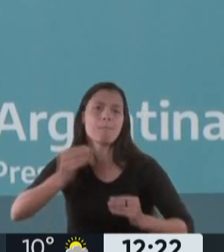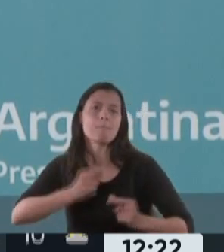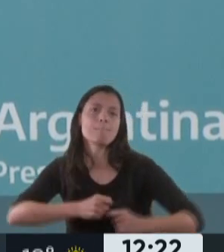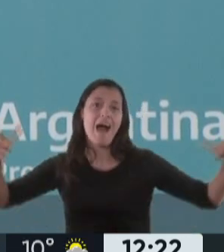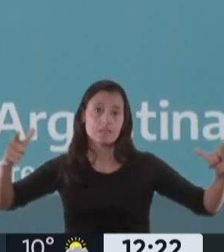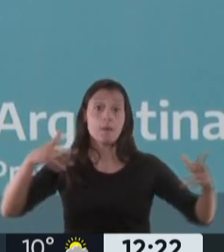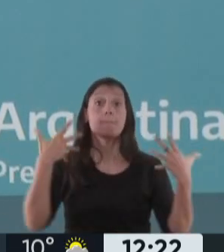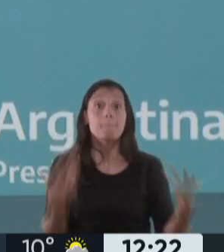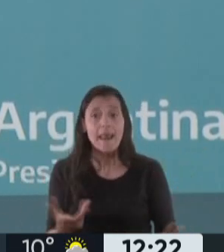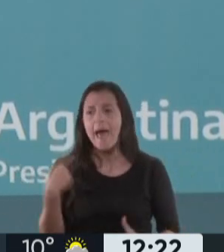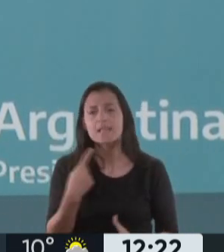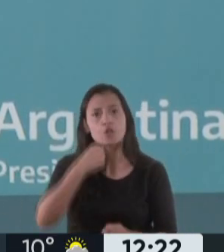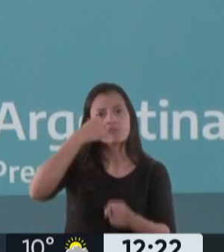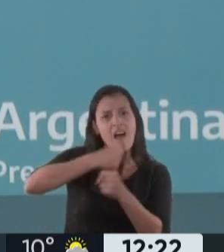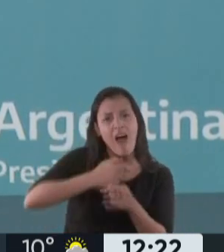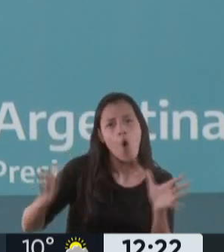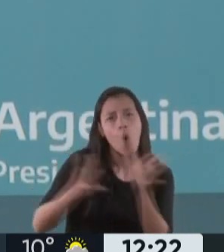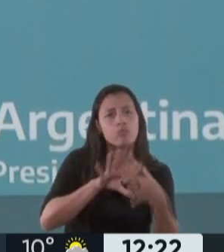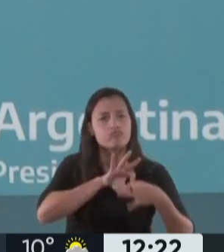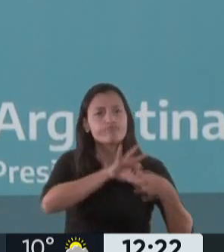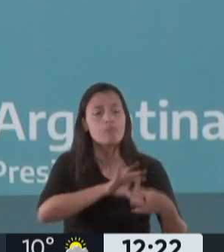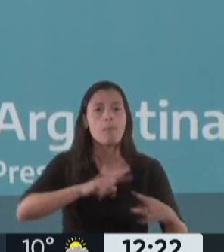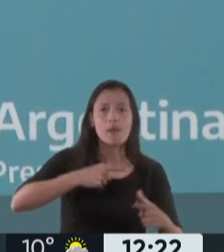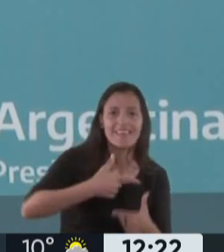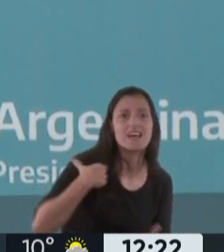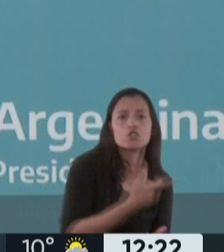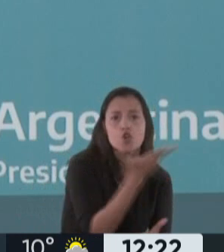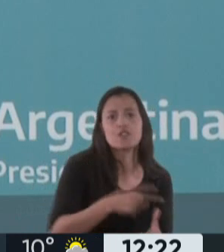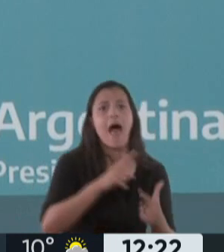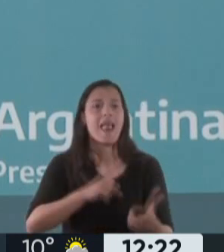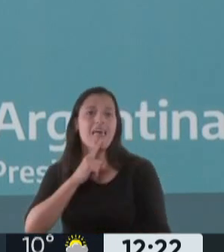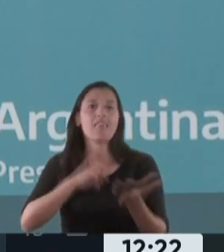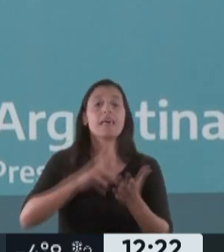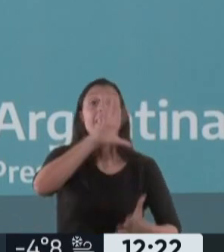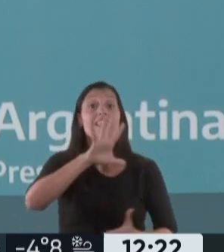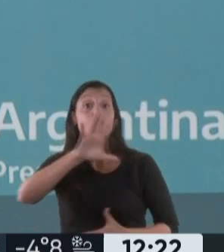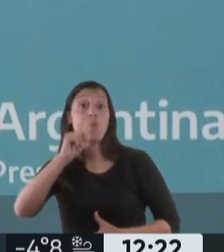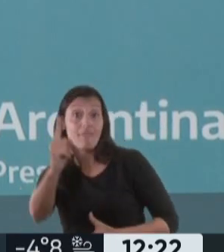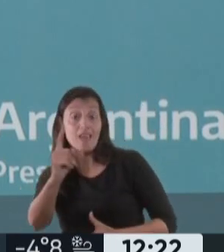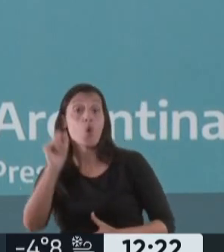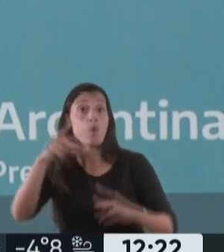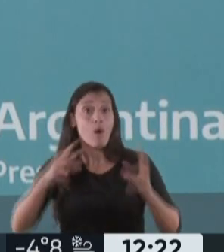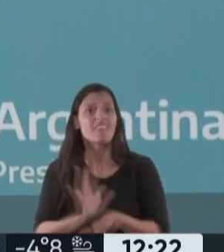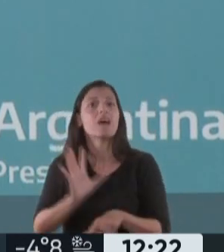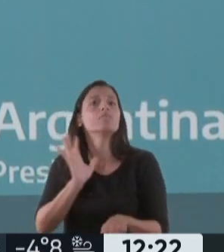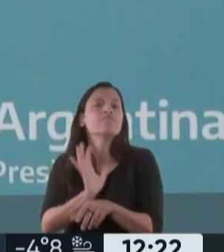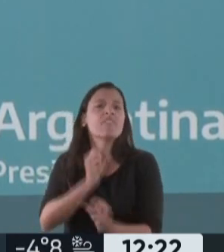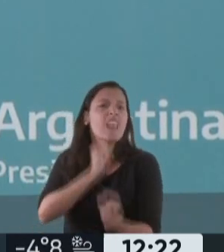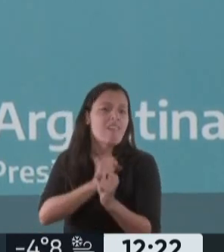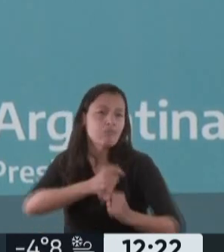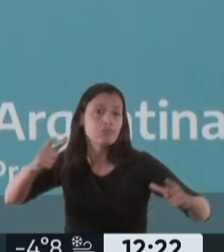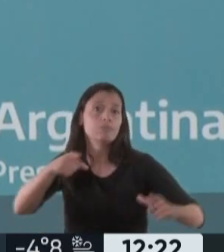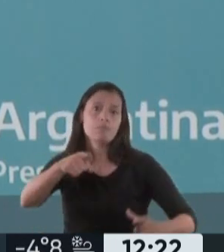la articulación de las políticas sociales en lo que se conoce como el decreto 551 de puente al empleo